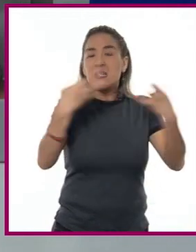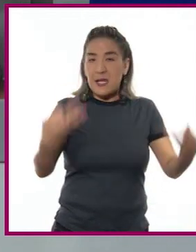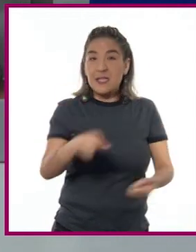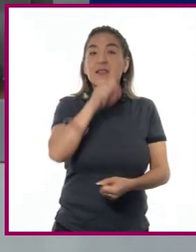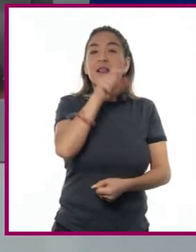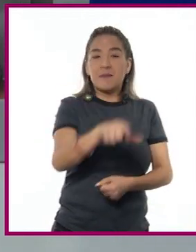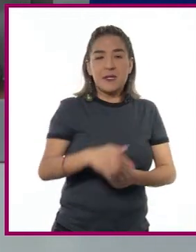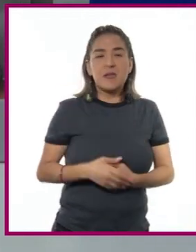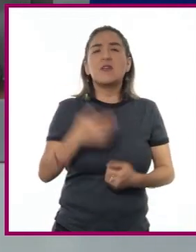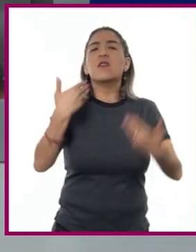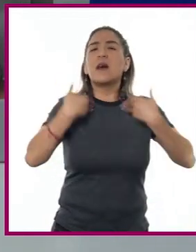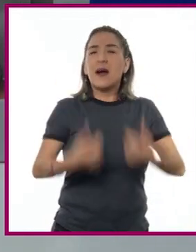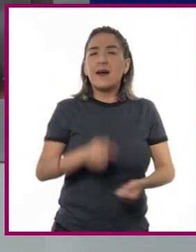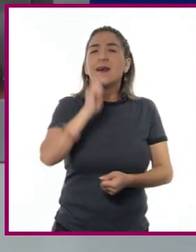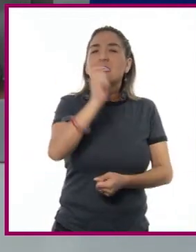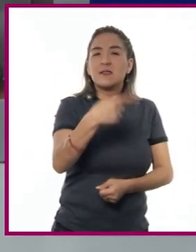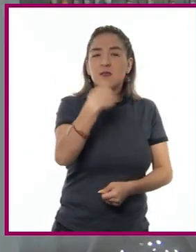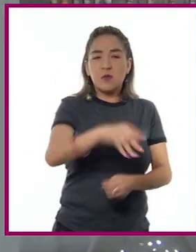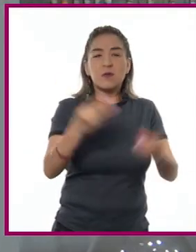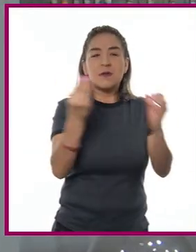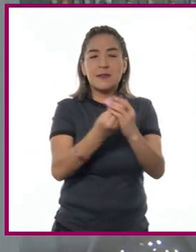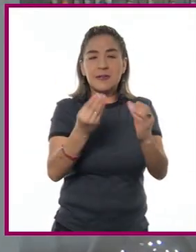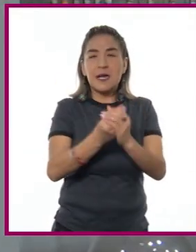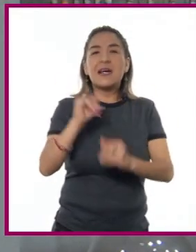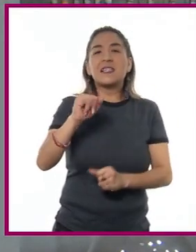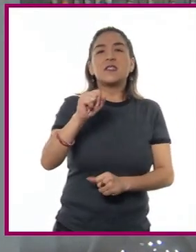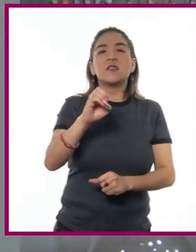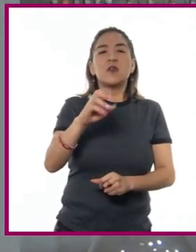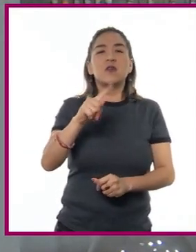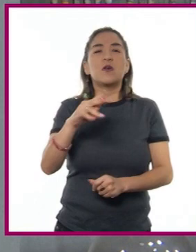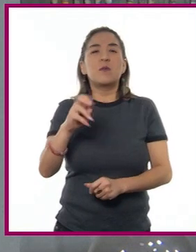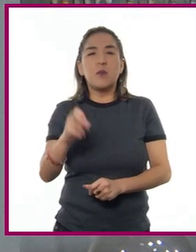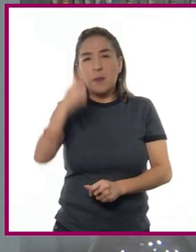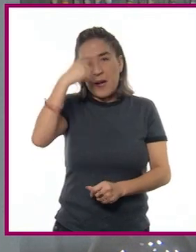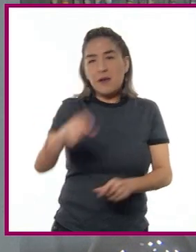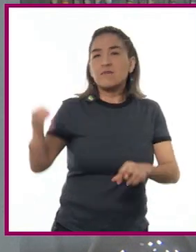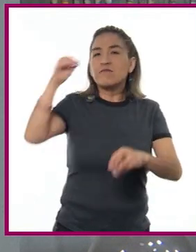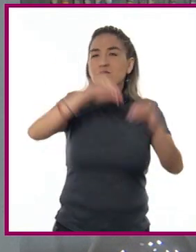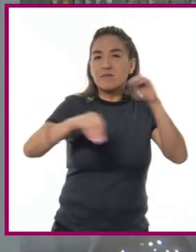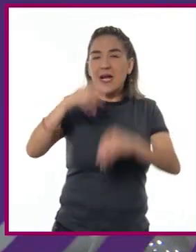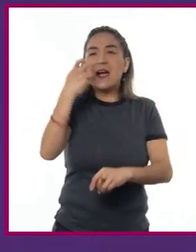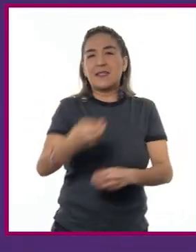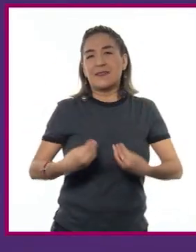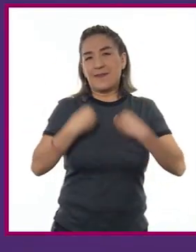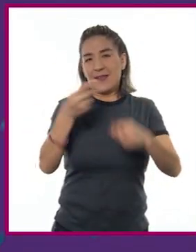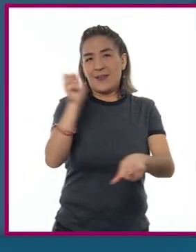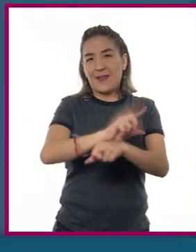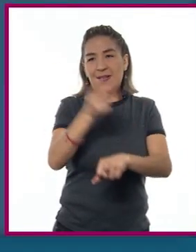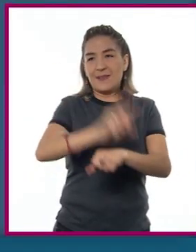Asimismo, comprendieron la composición de los isótopos y su aplicación en la vida cotidiana.